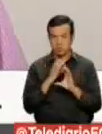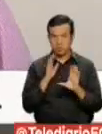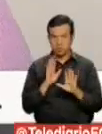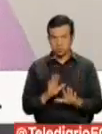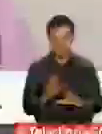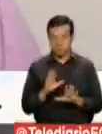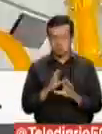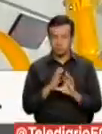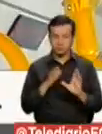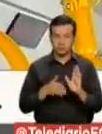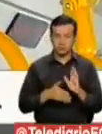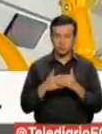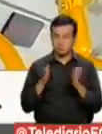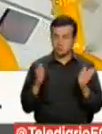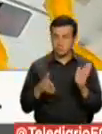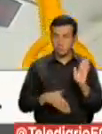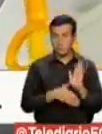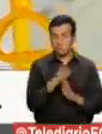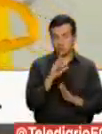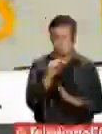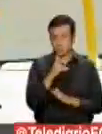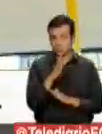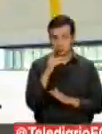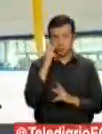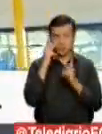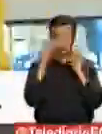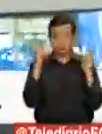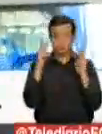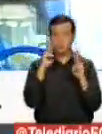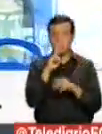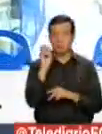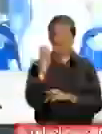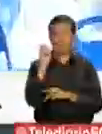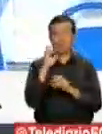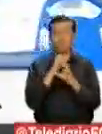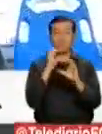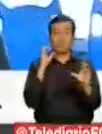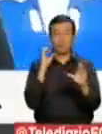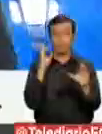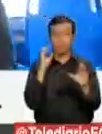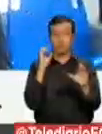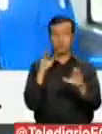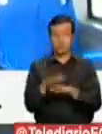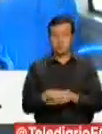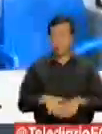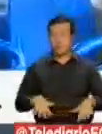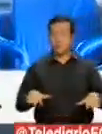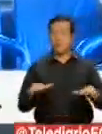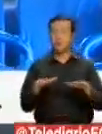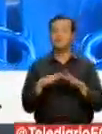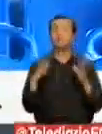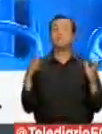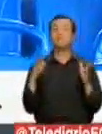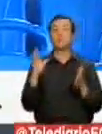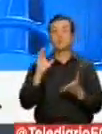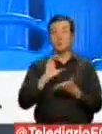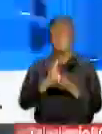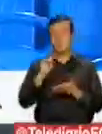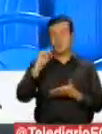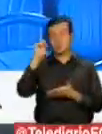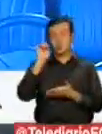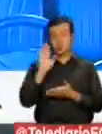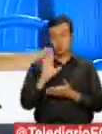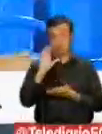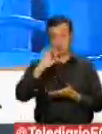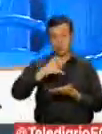detenido, el bus no avanza. Y es así como lucirán los 20 buses eléctricos de la cooperativa Saucinc, que recorre el centro y norte de la